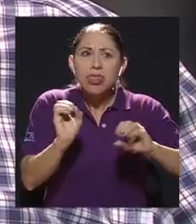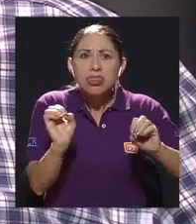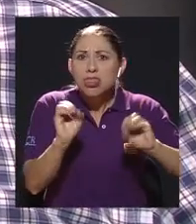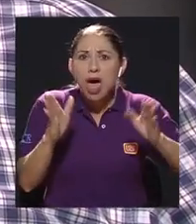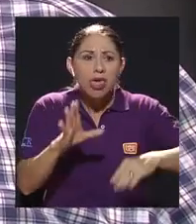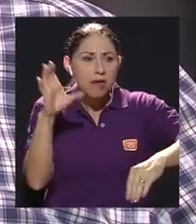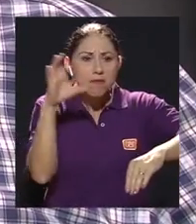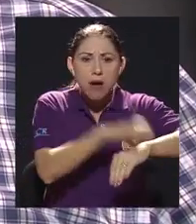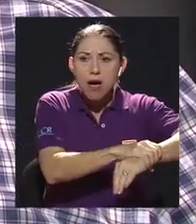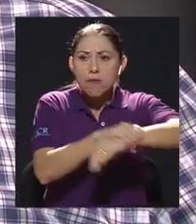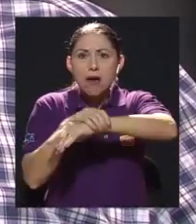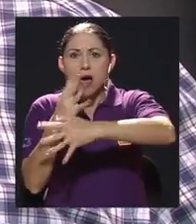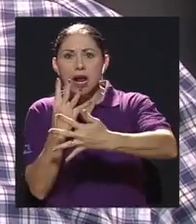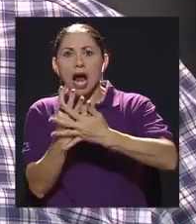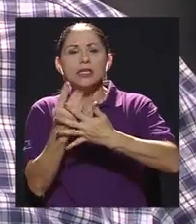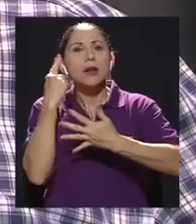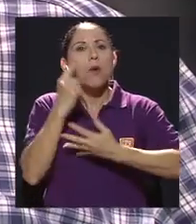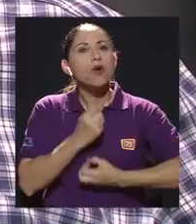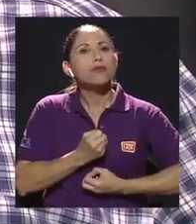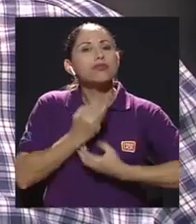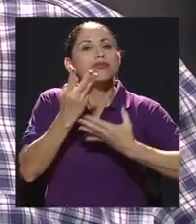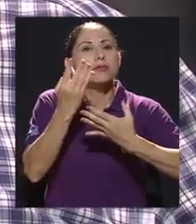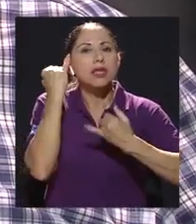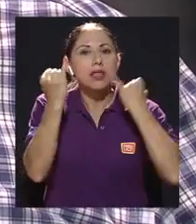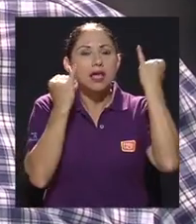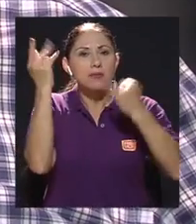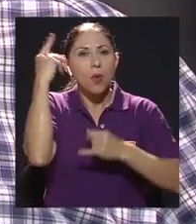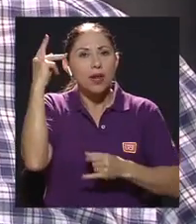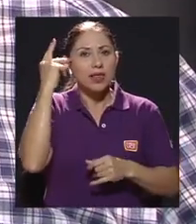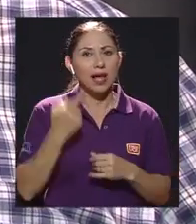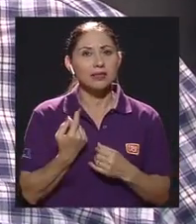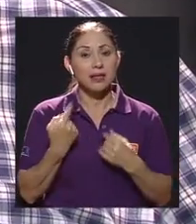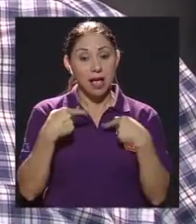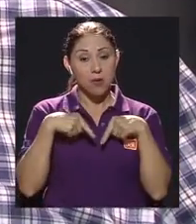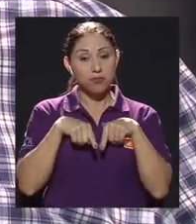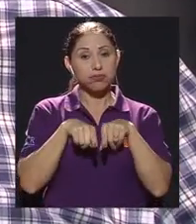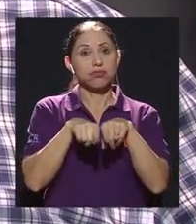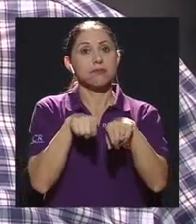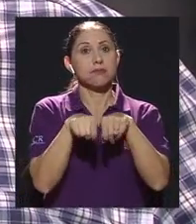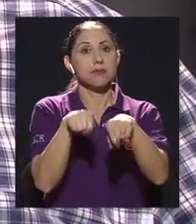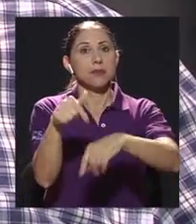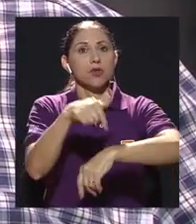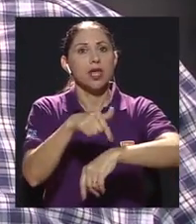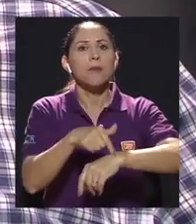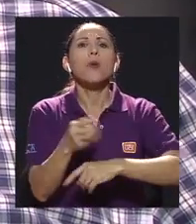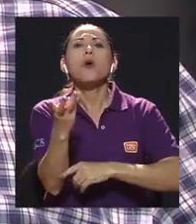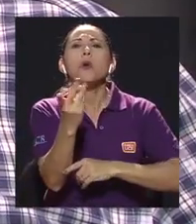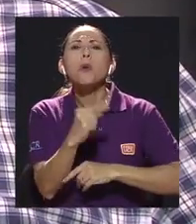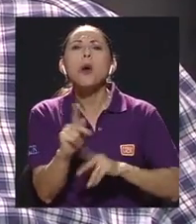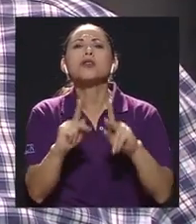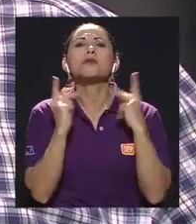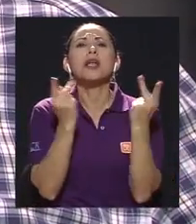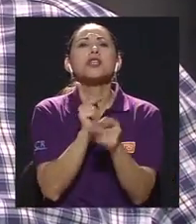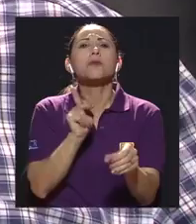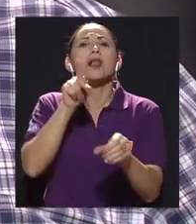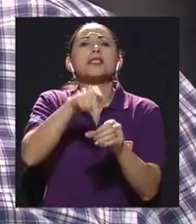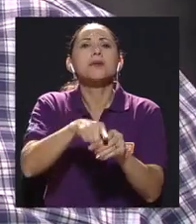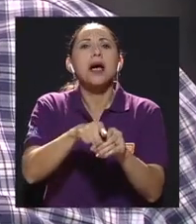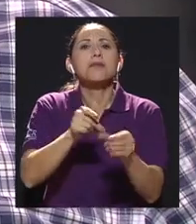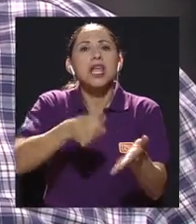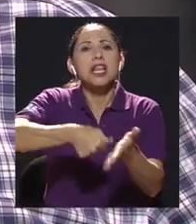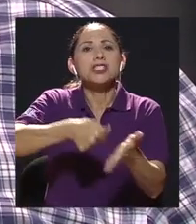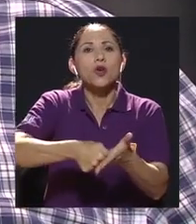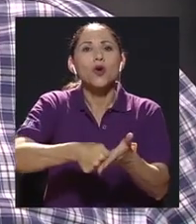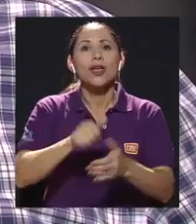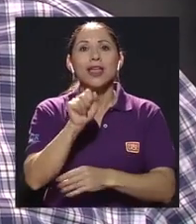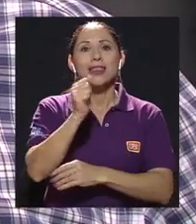expresar sus ideas políticas. Paralelamente, bueno, ¿cuántos partidos participan en la elección presidencial? 13 partidos, y hay